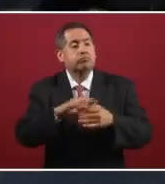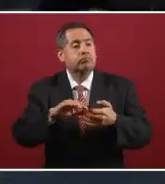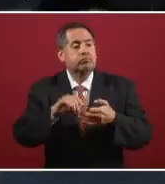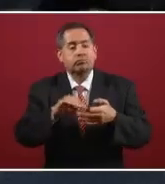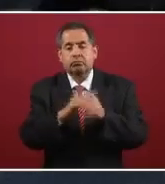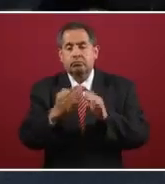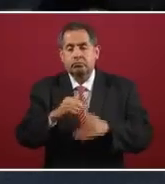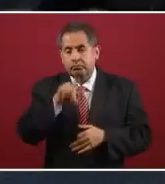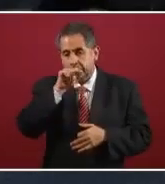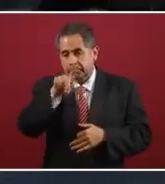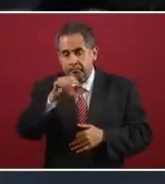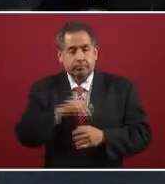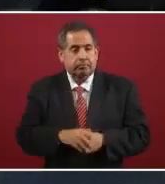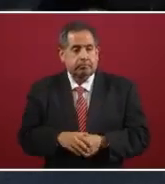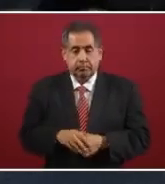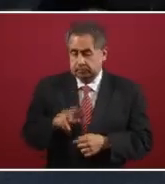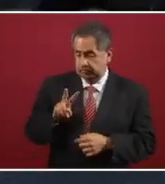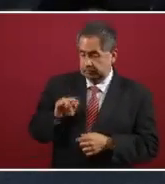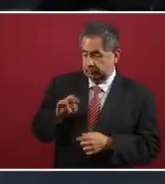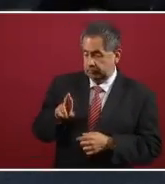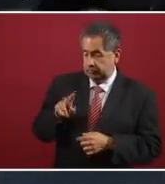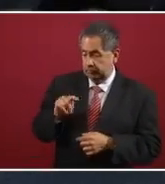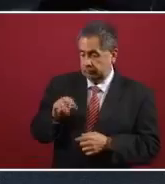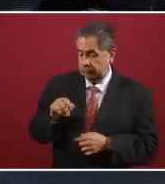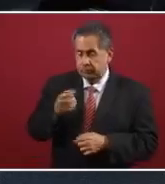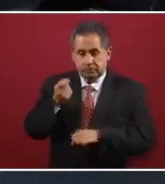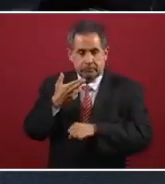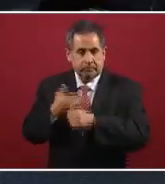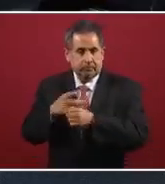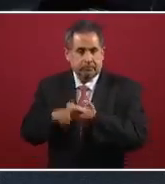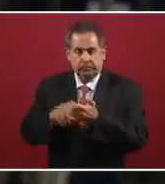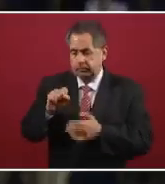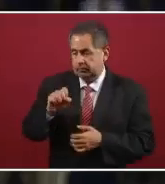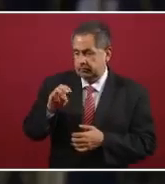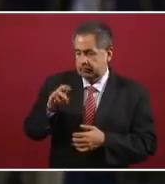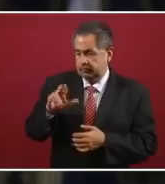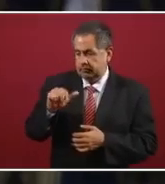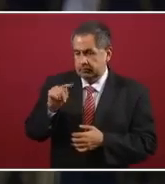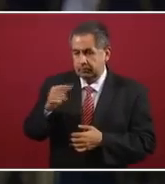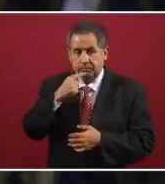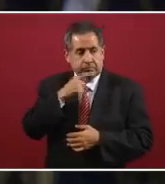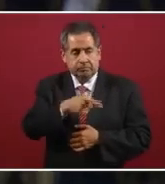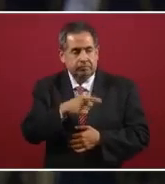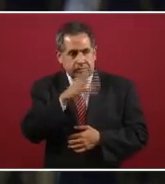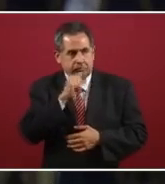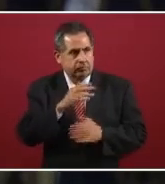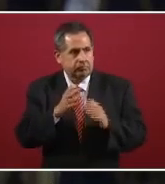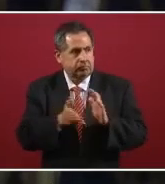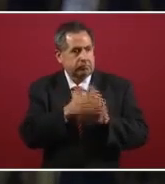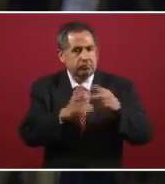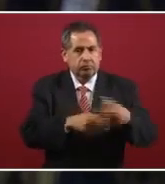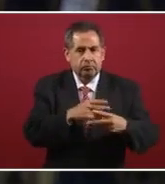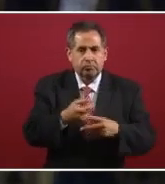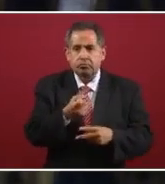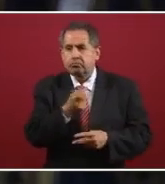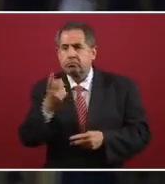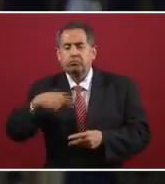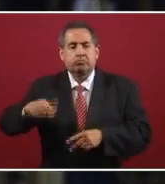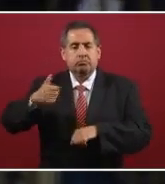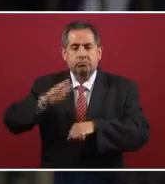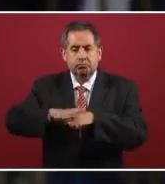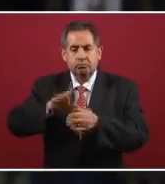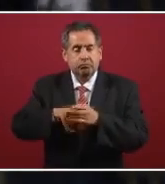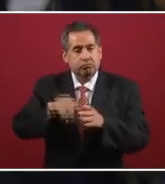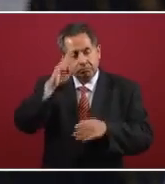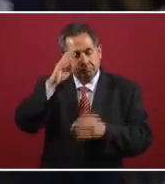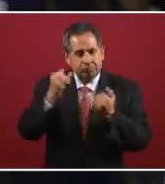Jalisco. Víctor Toledo, secretario del Medio Ambiente y Recursos Naturales, dice que este proyecto es inviable, pero parece que no todas las personas en su administración piensan